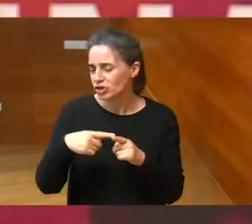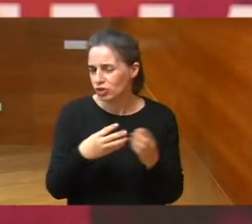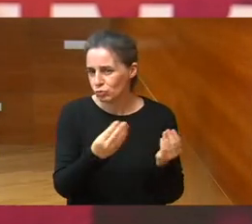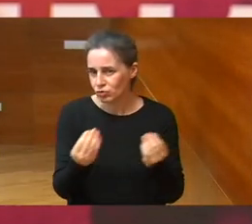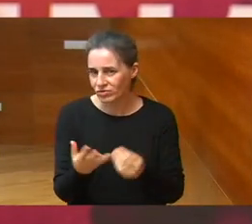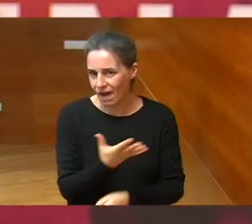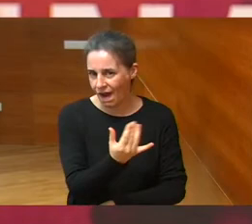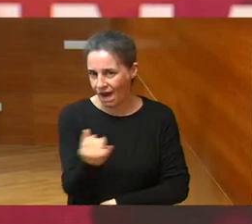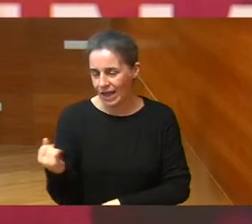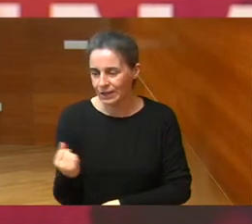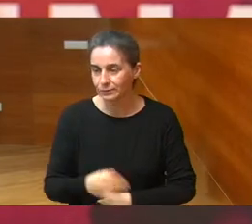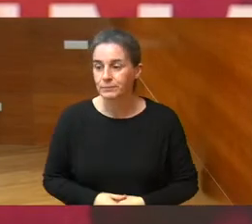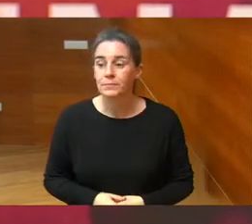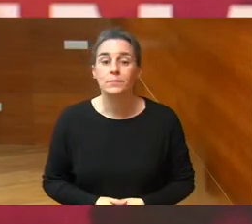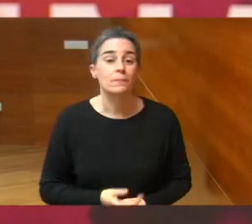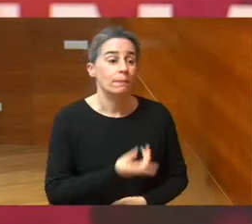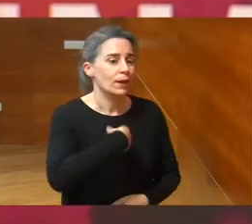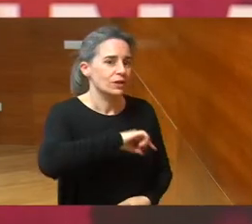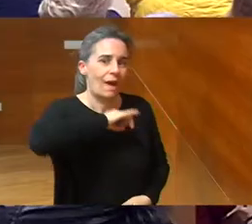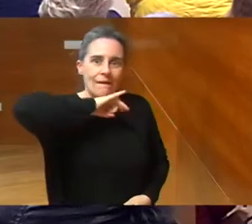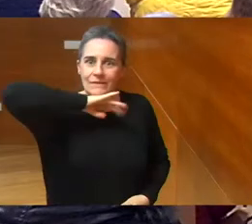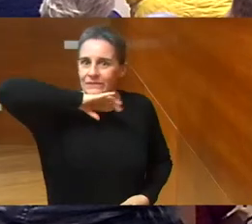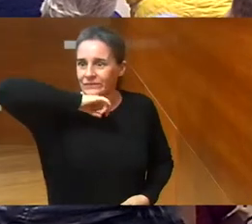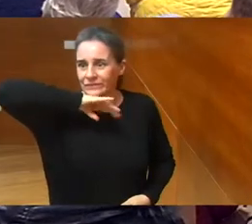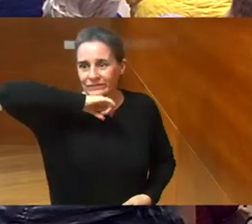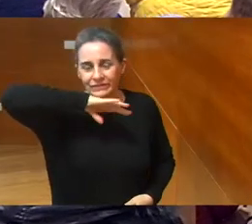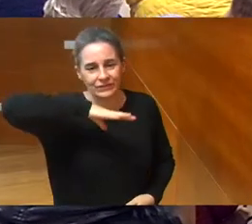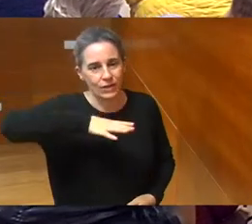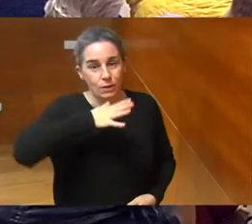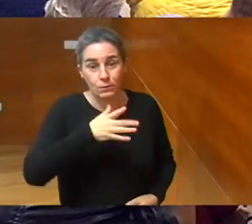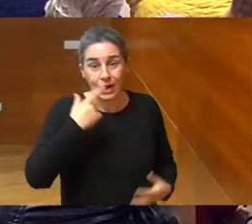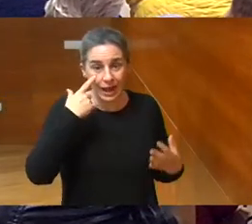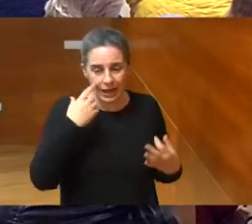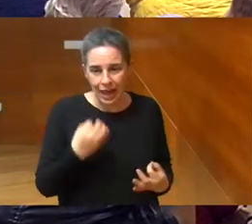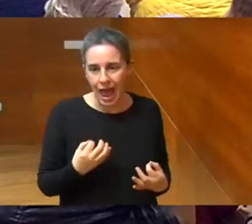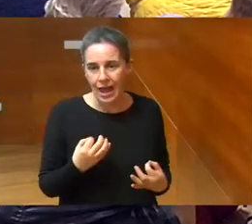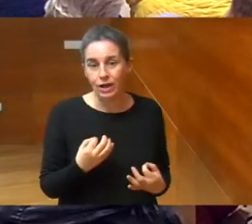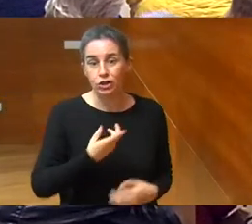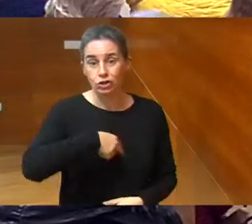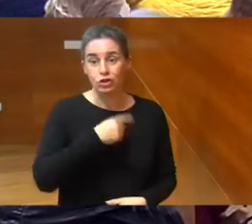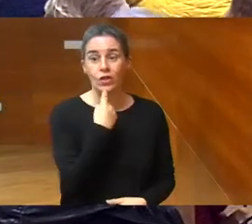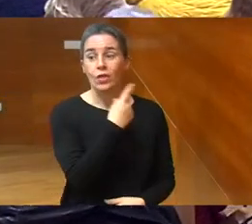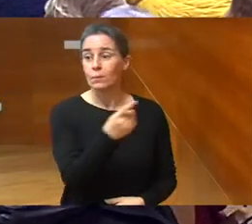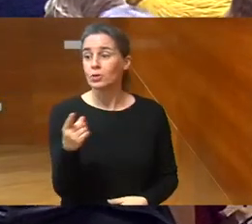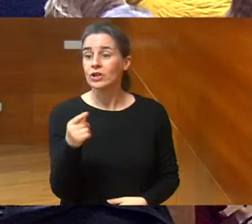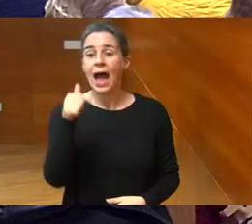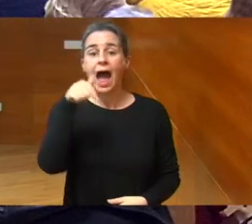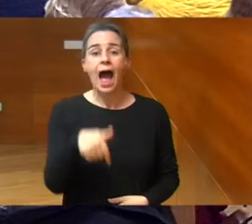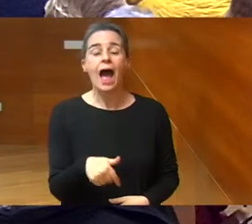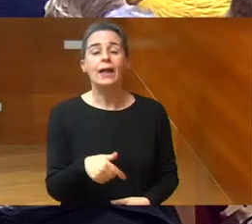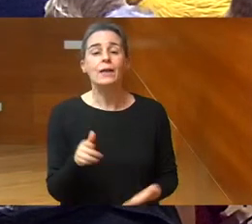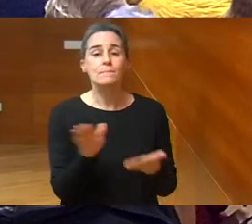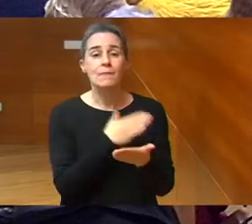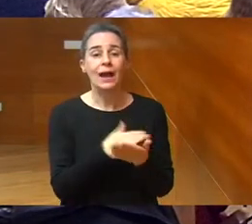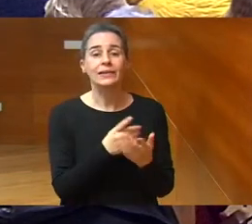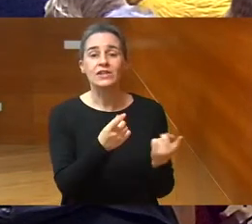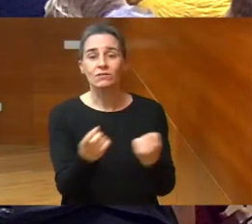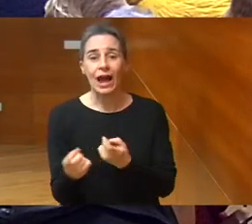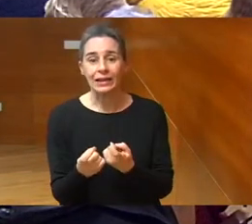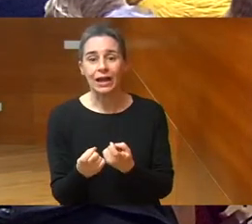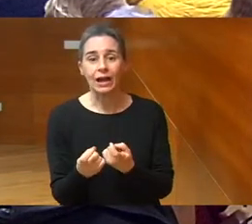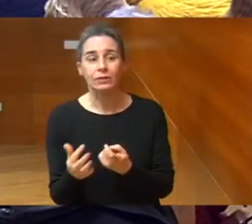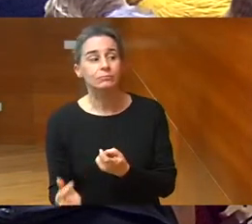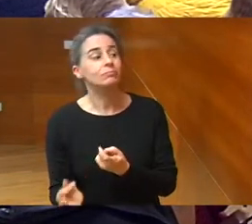sí no osmáis contentas no podemos estar porque aquí faltan páginas y Mila Vais a poner a escribir esas